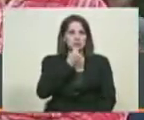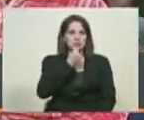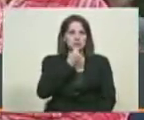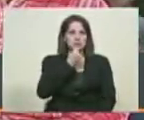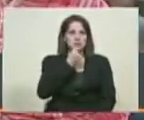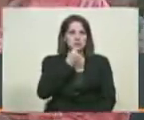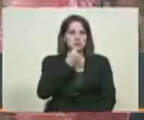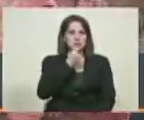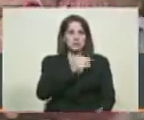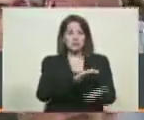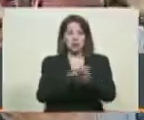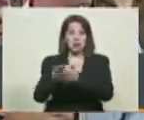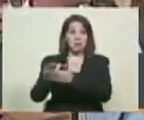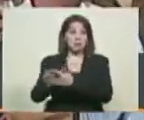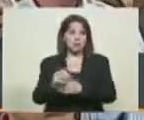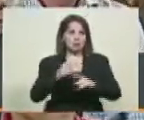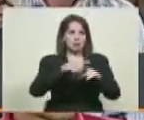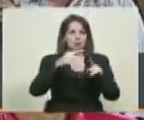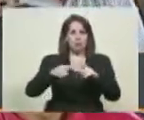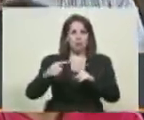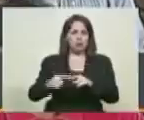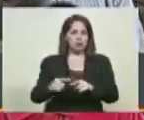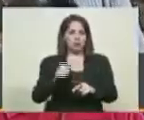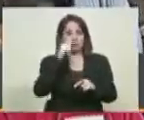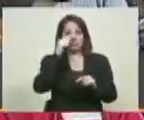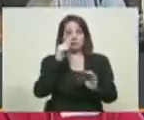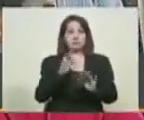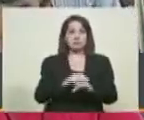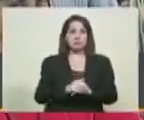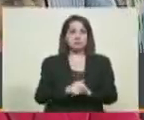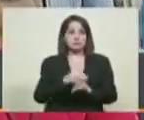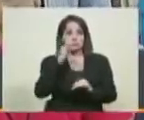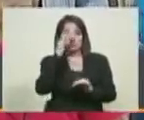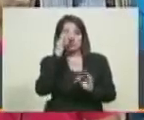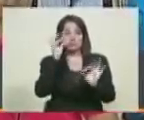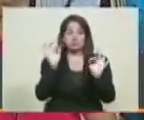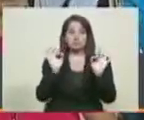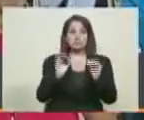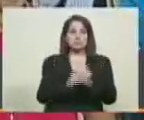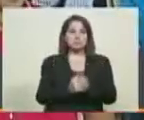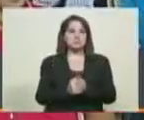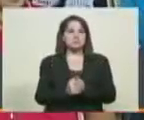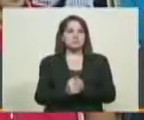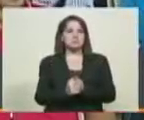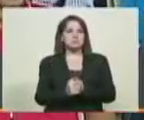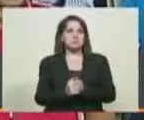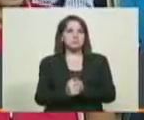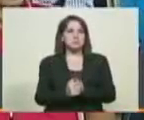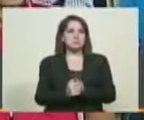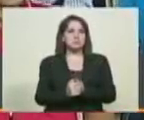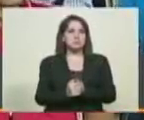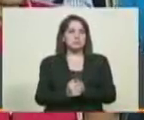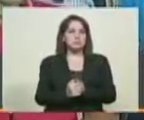mis vecinos de Caurimare, vecinos de Macaracuay, mis vecinos de La